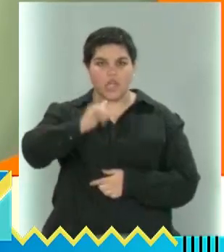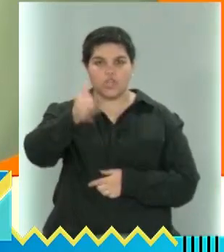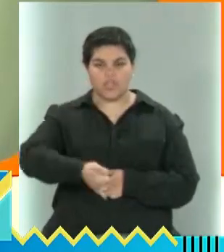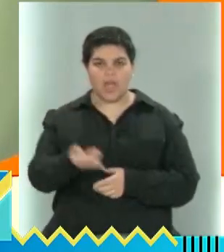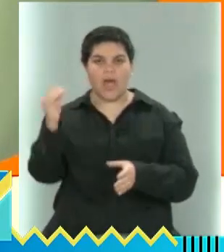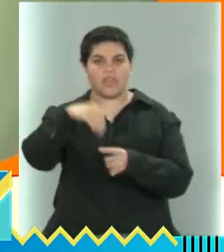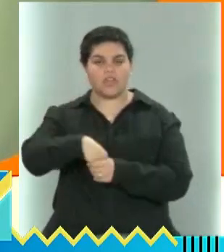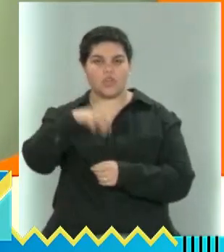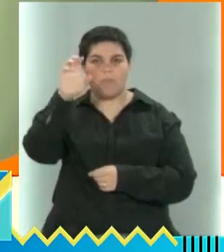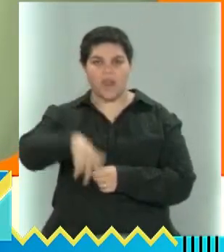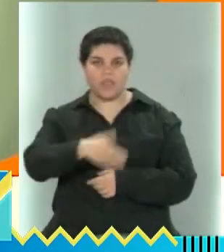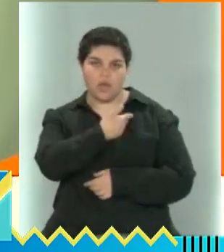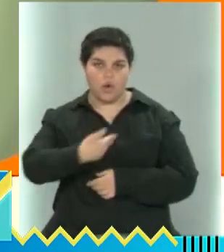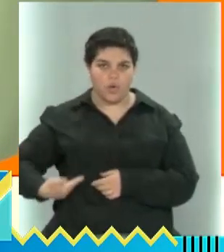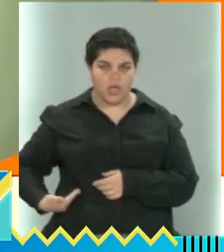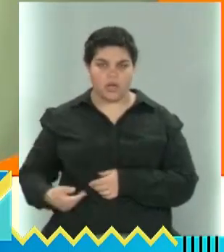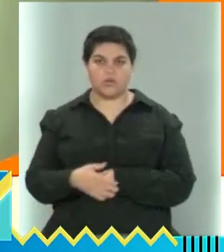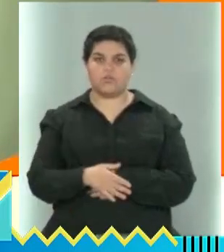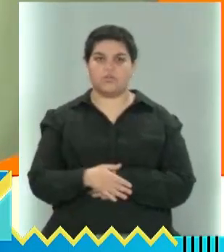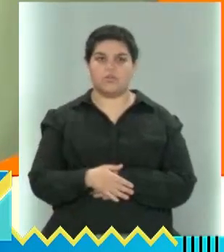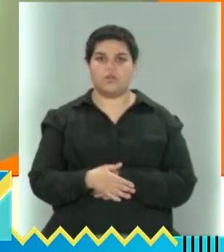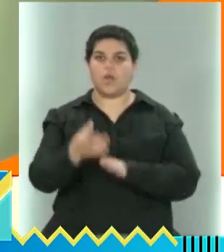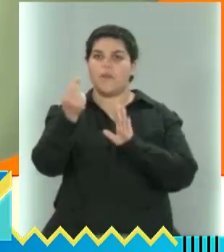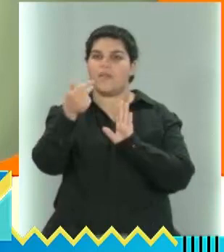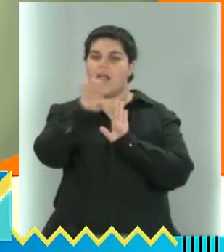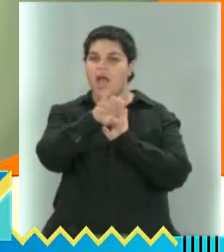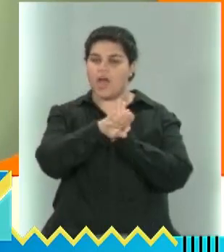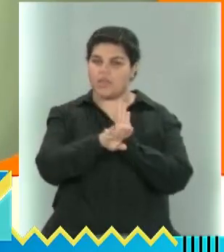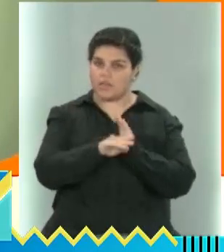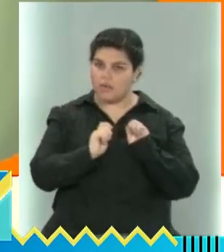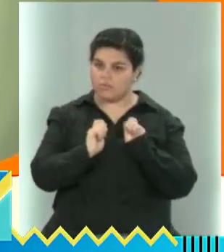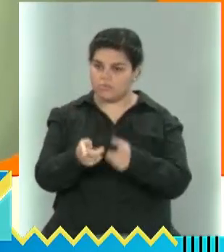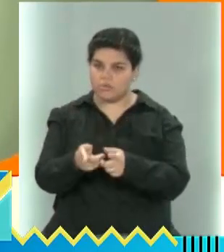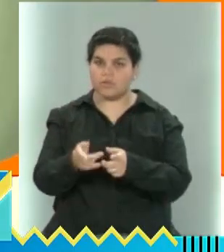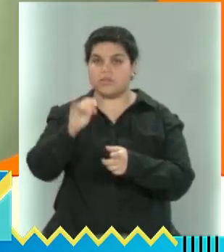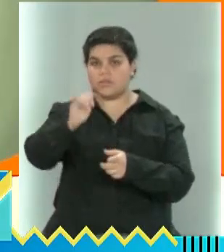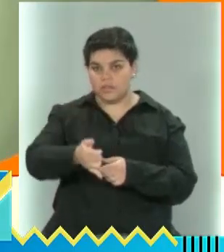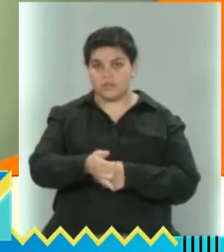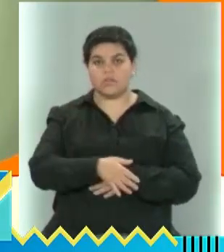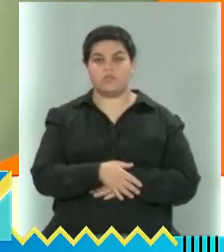Estado, tiene que recibir financiamiento adecuado